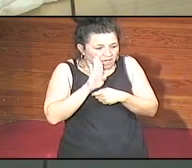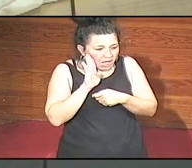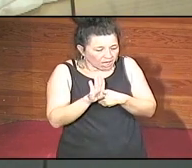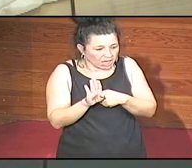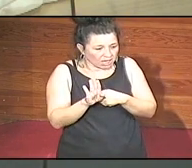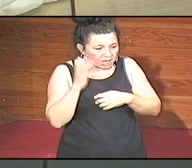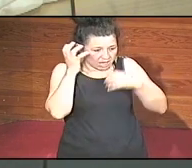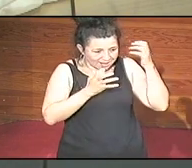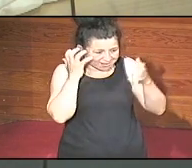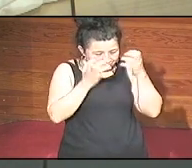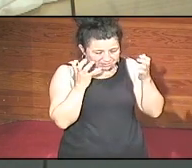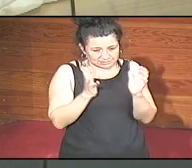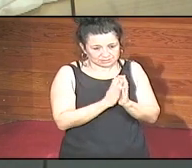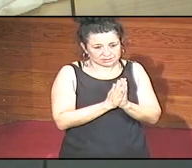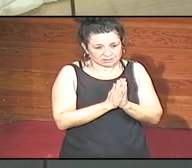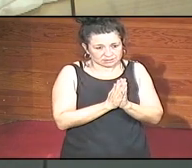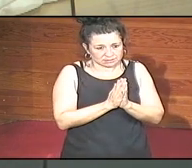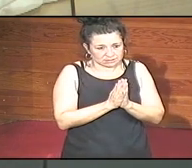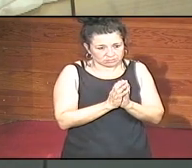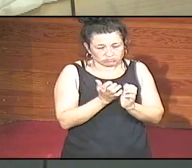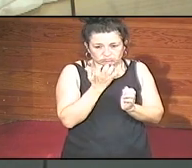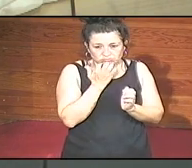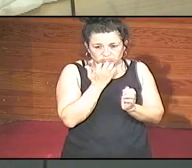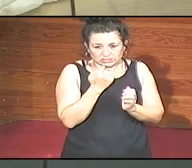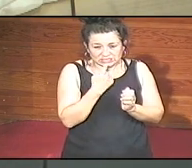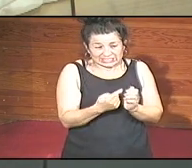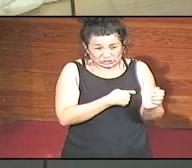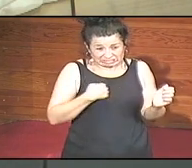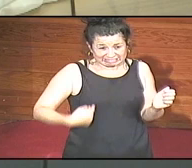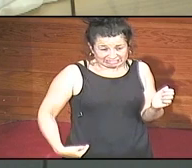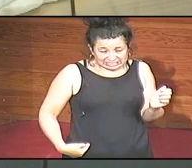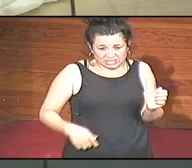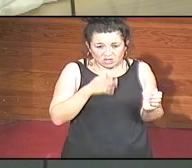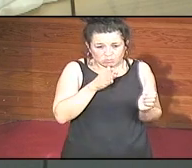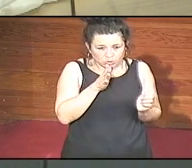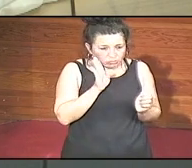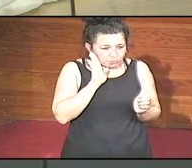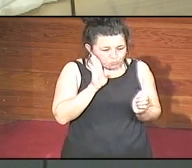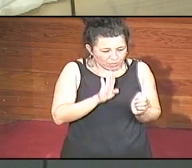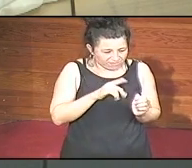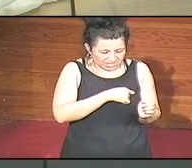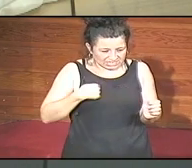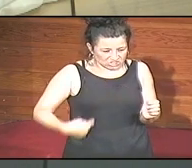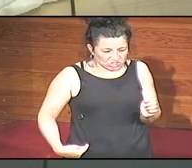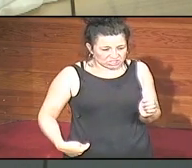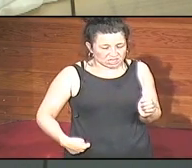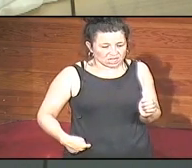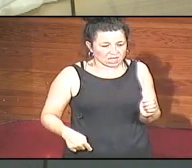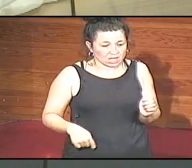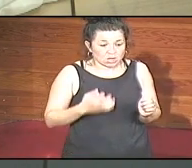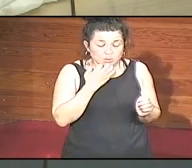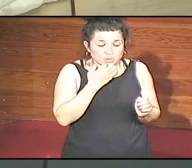animales como están acabando y digo digo chinos porque normalmente son mafias chinas porque él por ejemplo el corno de los